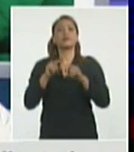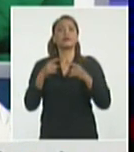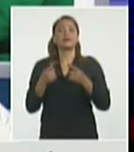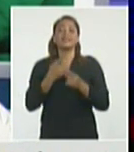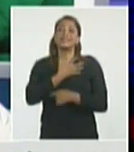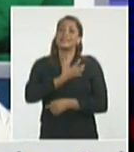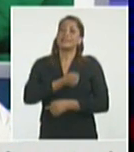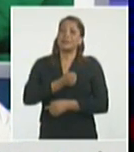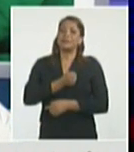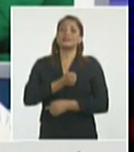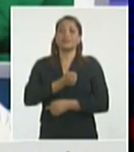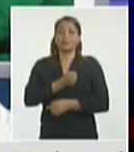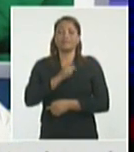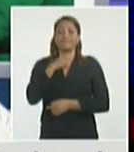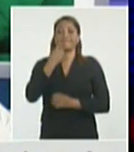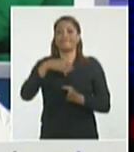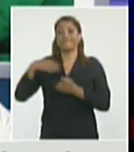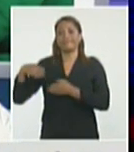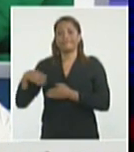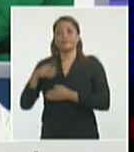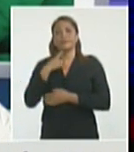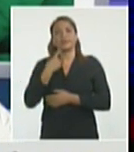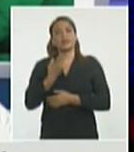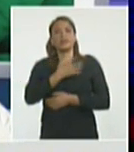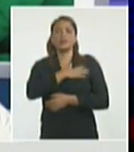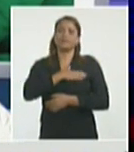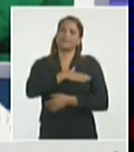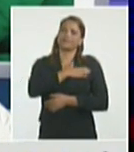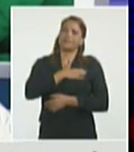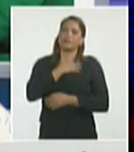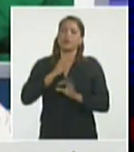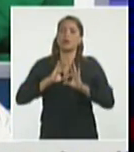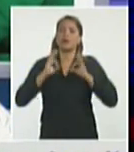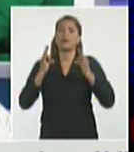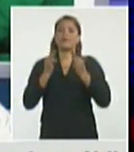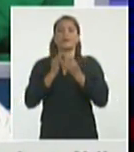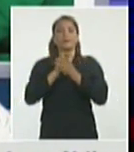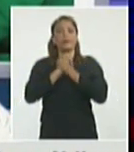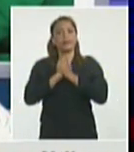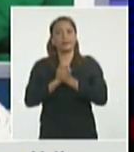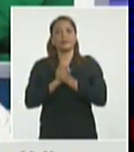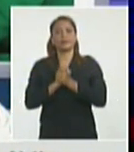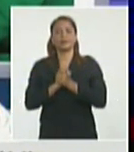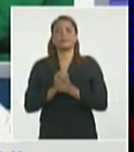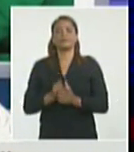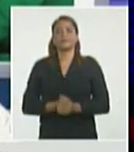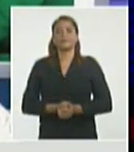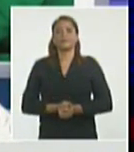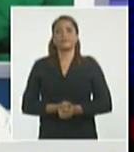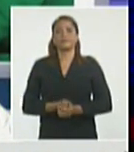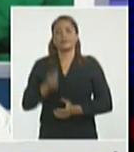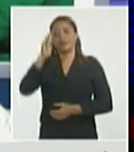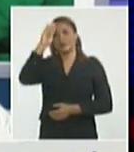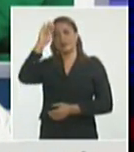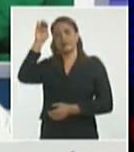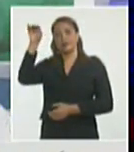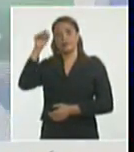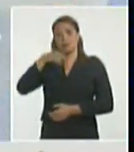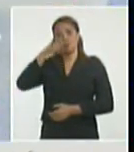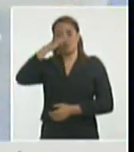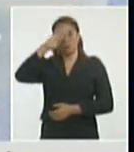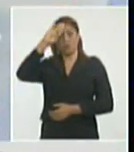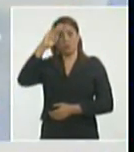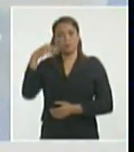lamentamos mucho estos fallecimientos y damos las condolencias a sus familiares y a sus amistades. Ingresados en Cuba,